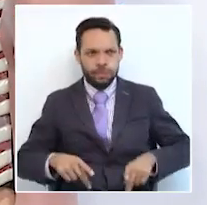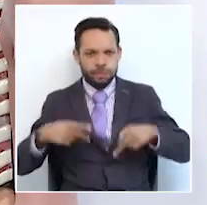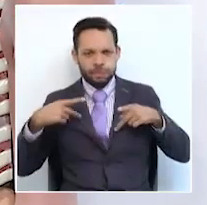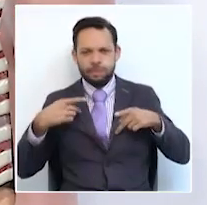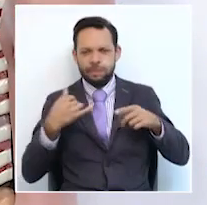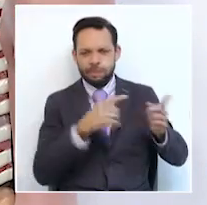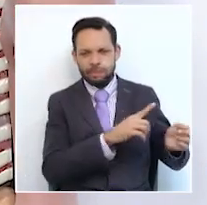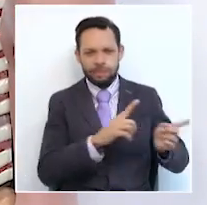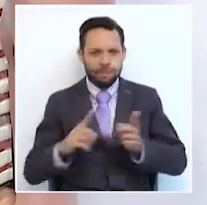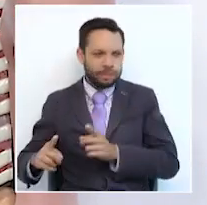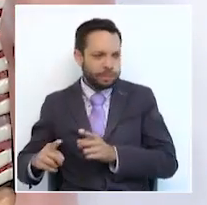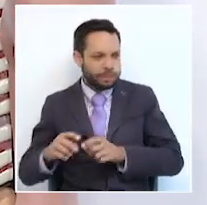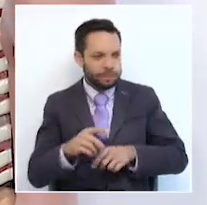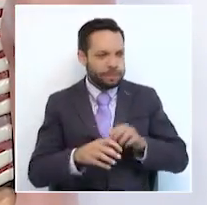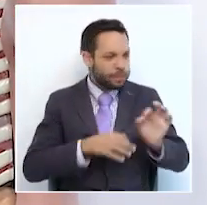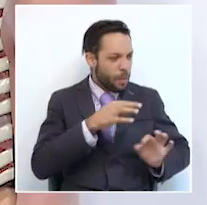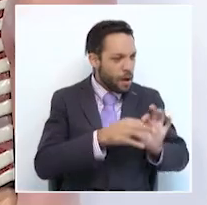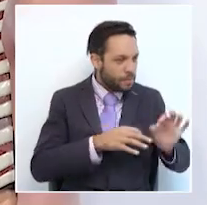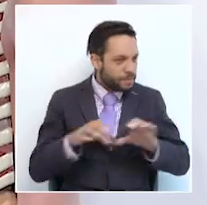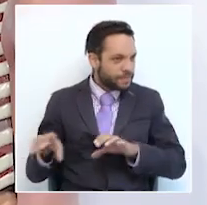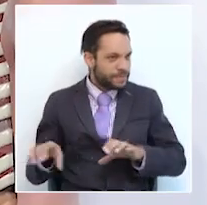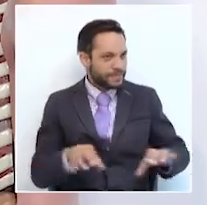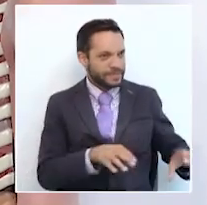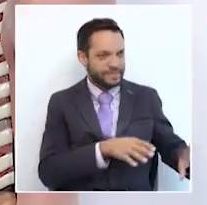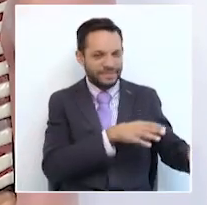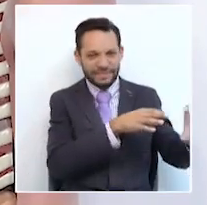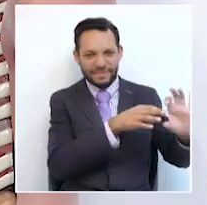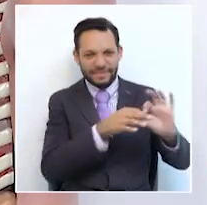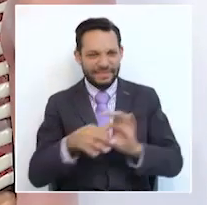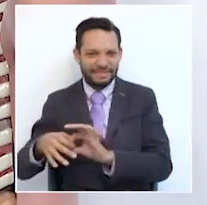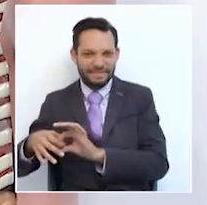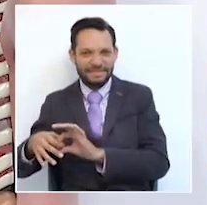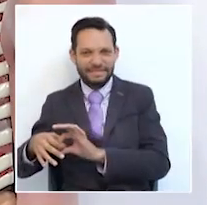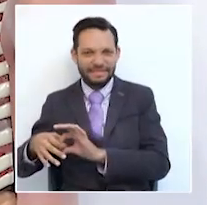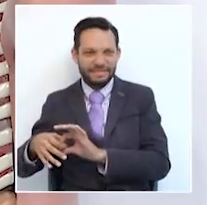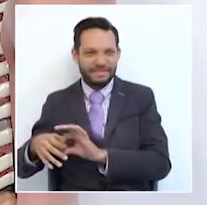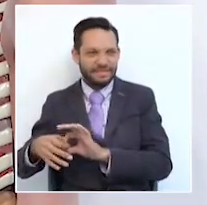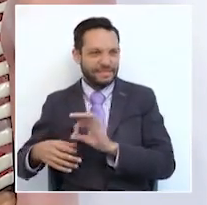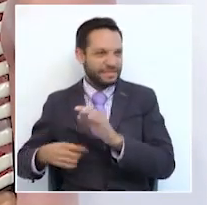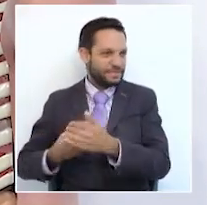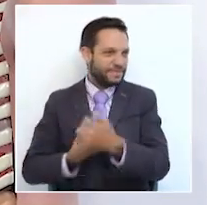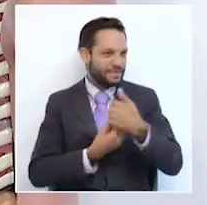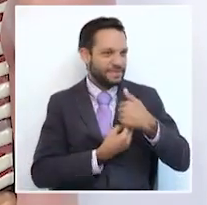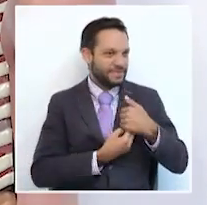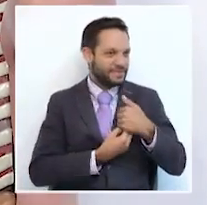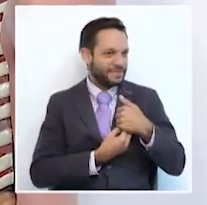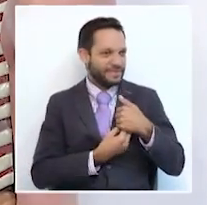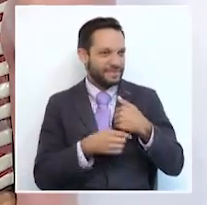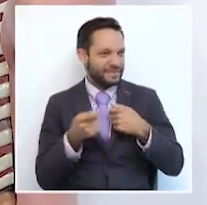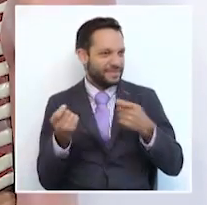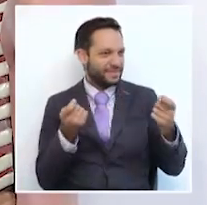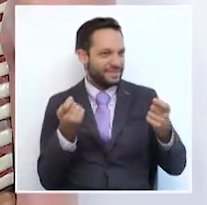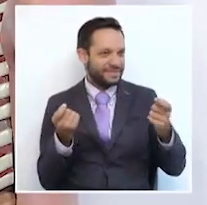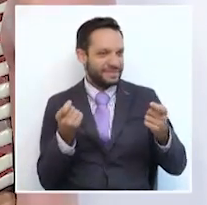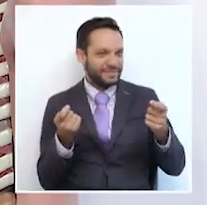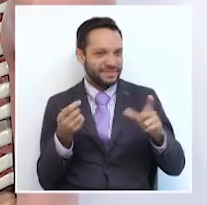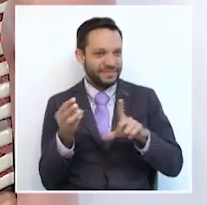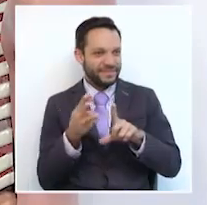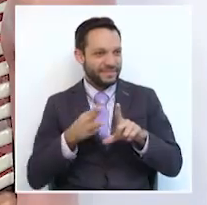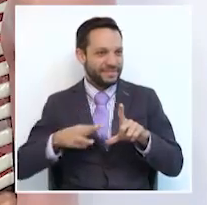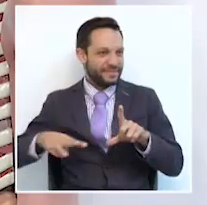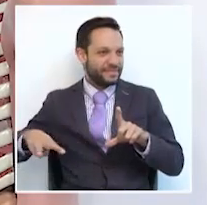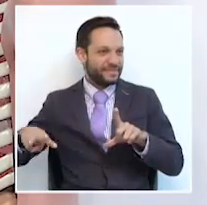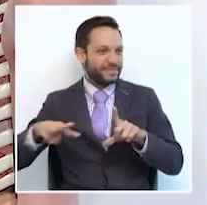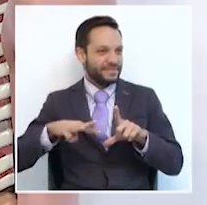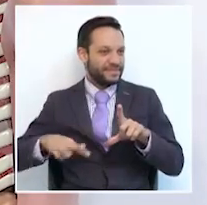hipertenso reciba cuidar no es para que no les dé el parque de la salud o el proyecto por lo menos nuestro